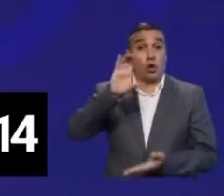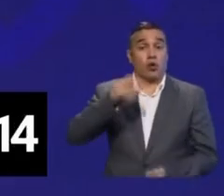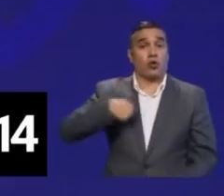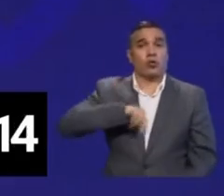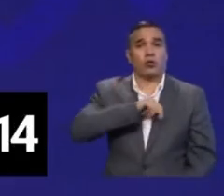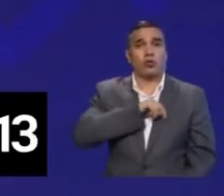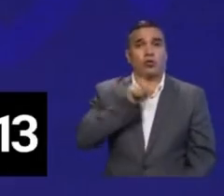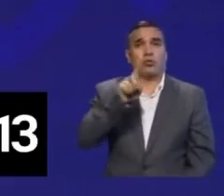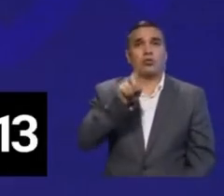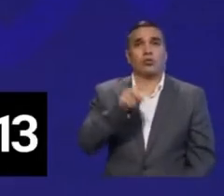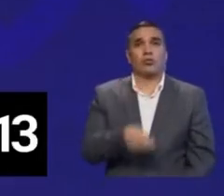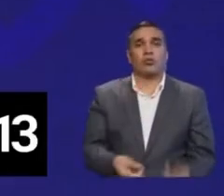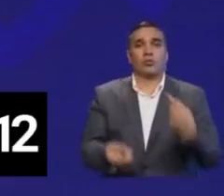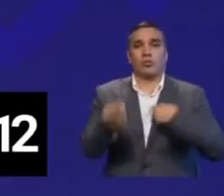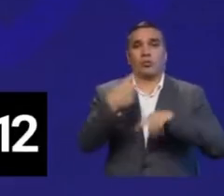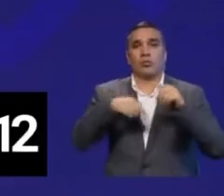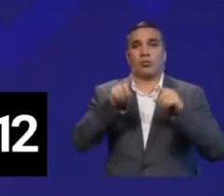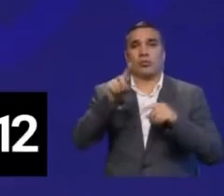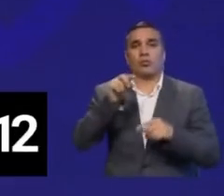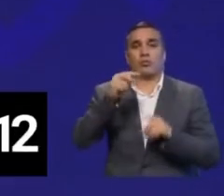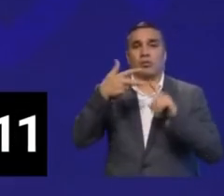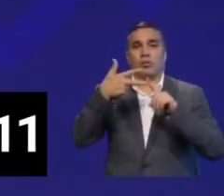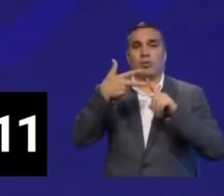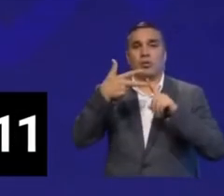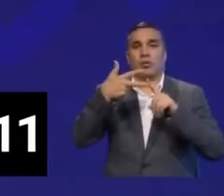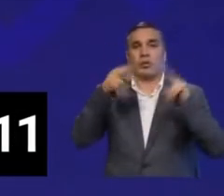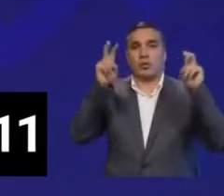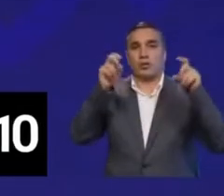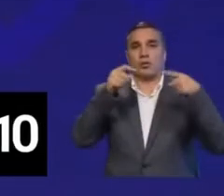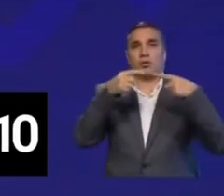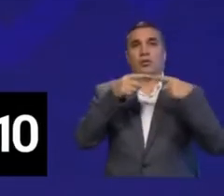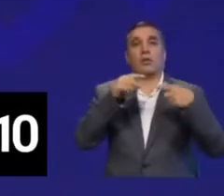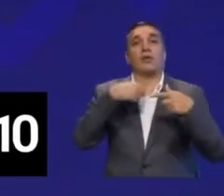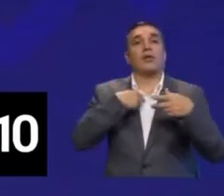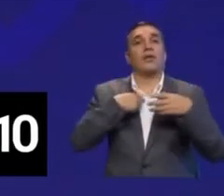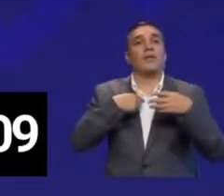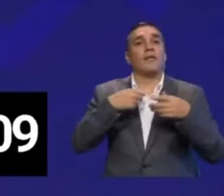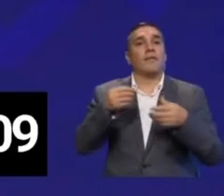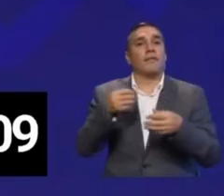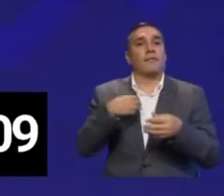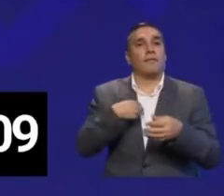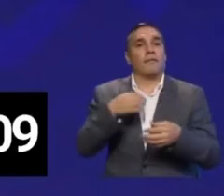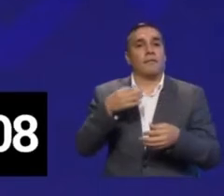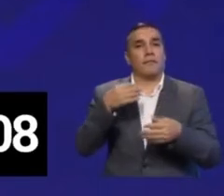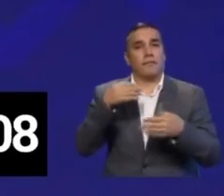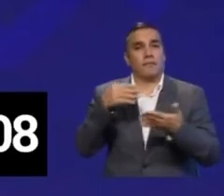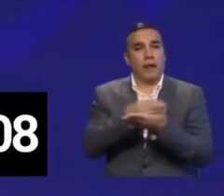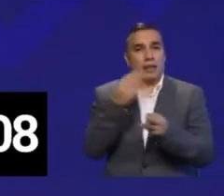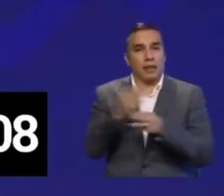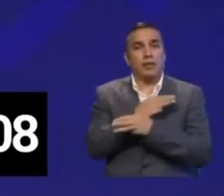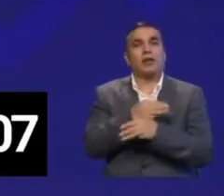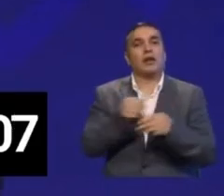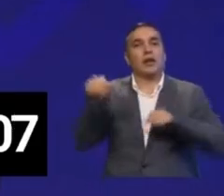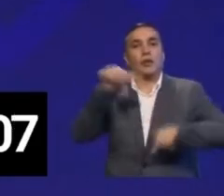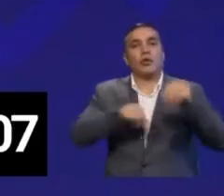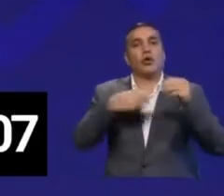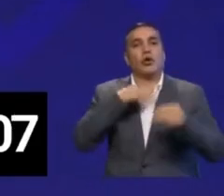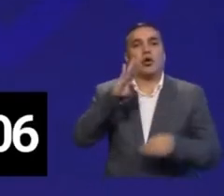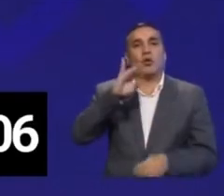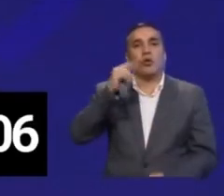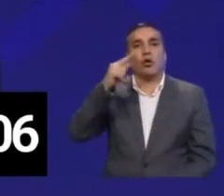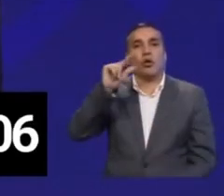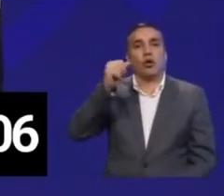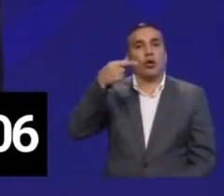a volver a las tres especialidades: físico, matemático, químico, biólogo y sociales, para que